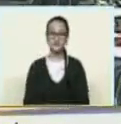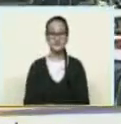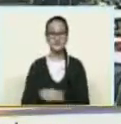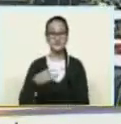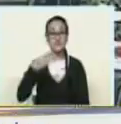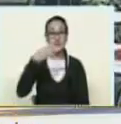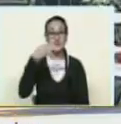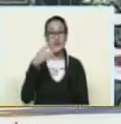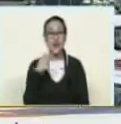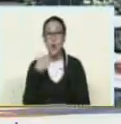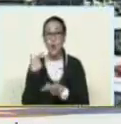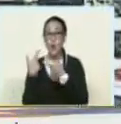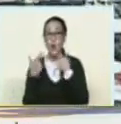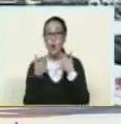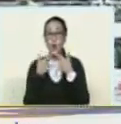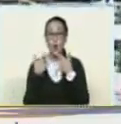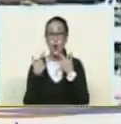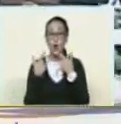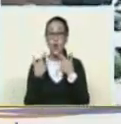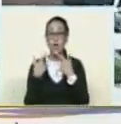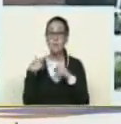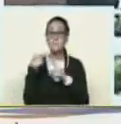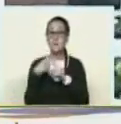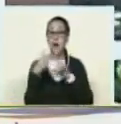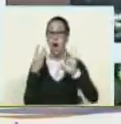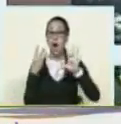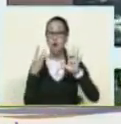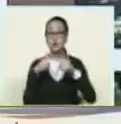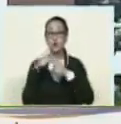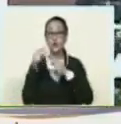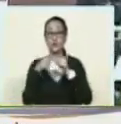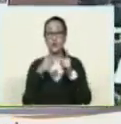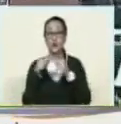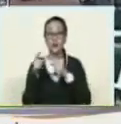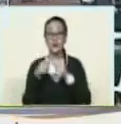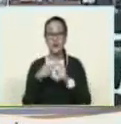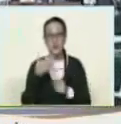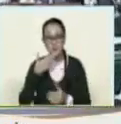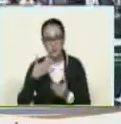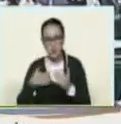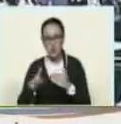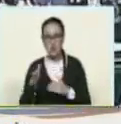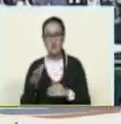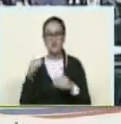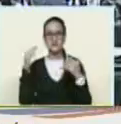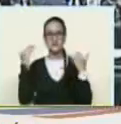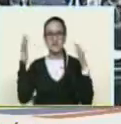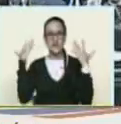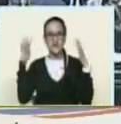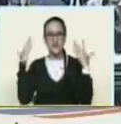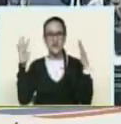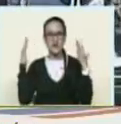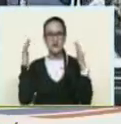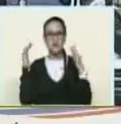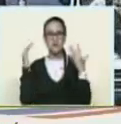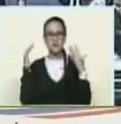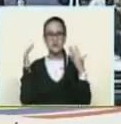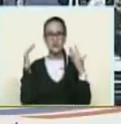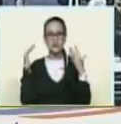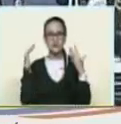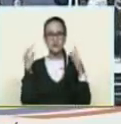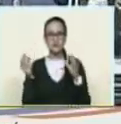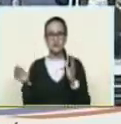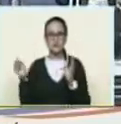Tricolor con 8 estrellas. Dentro de pocos días estaremos celebrando el decreto que incluye a